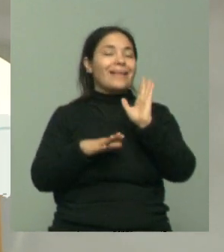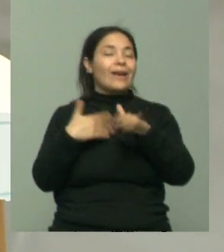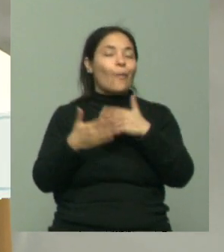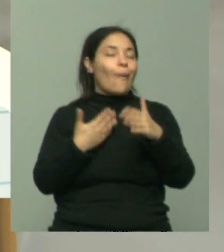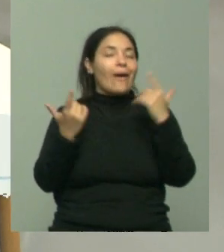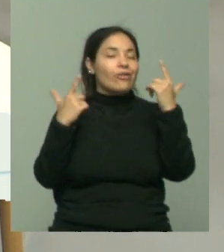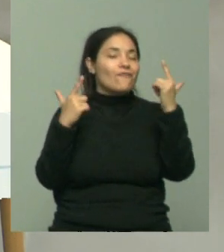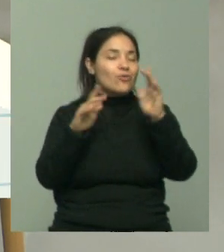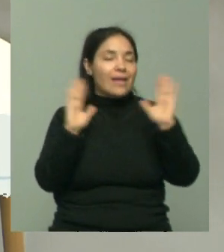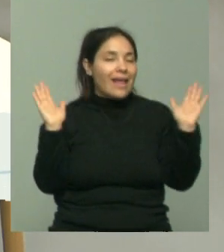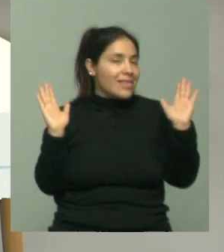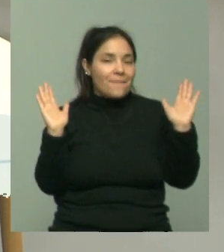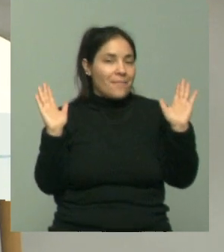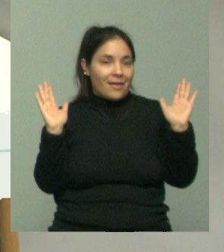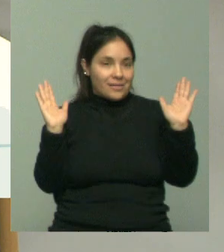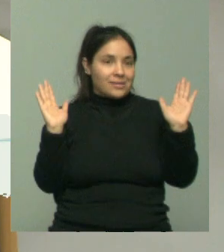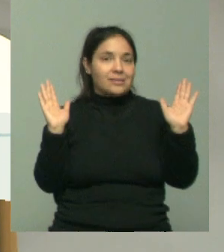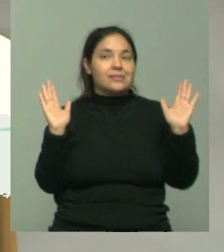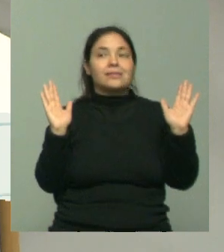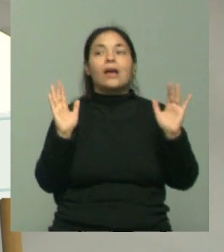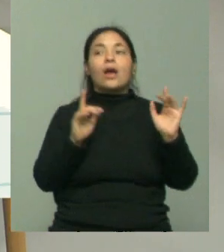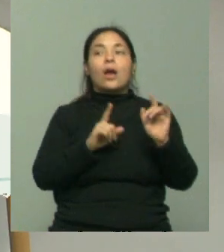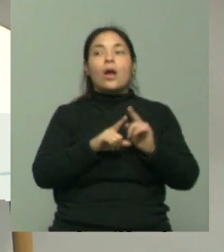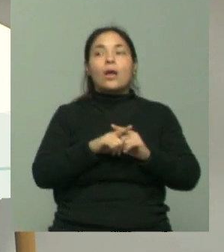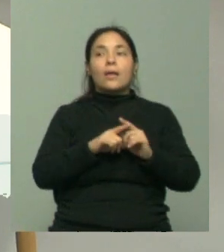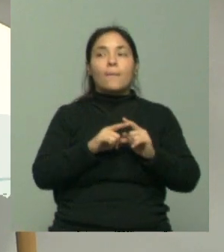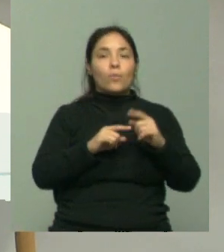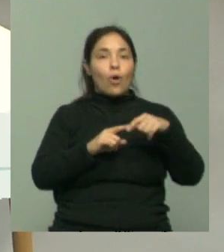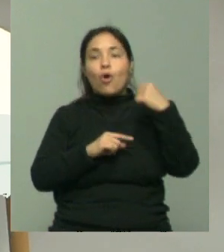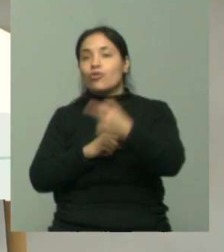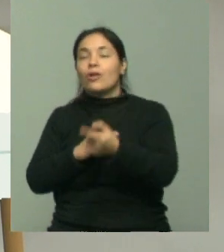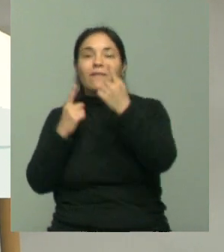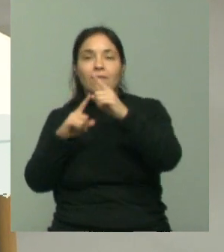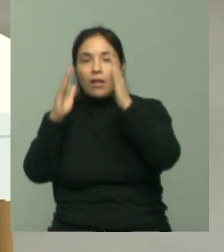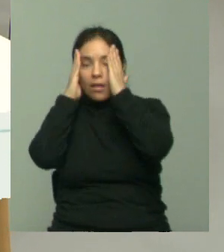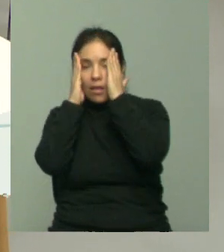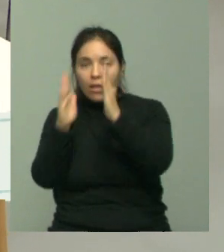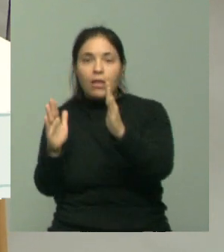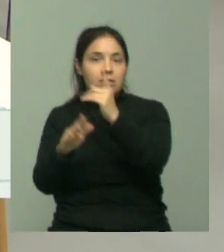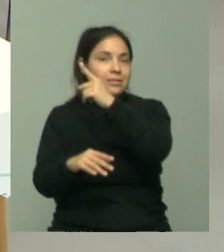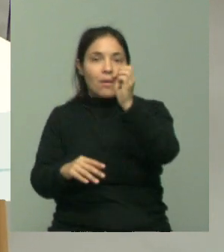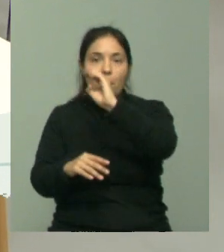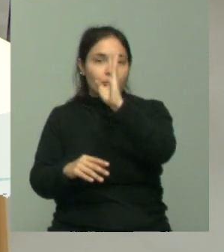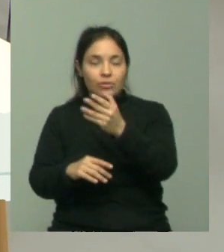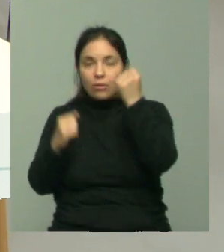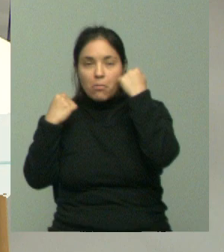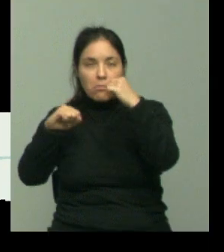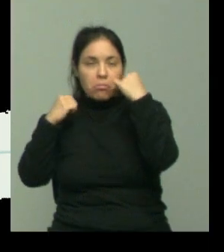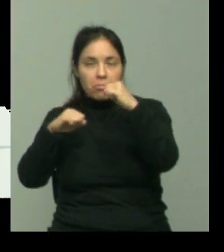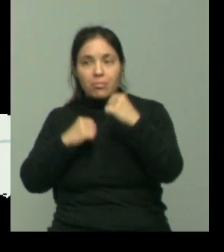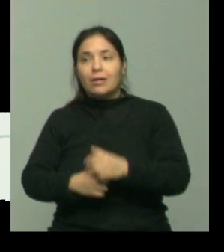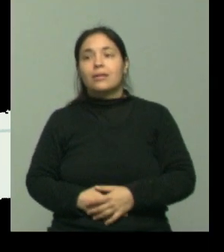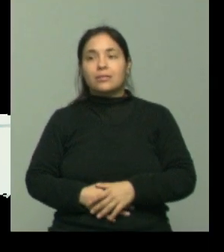nada más. Y lo otro sí, como que le pone todo el, digamos, se dedica a ese deporte, ¿no? 100%. Claro, la actividad está